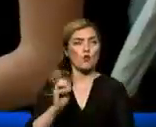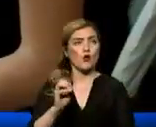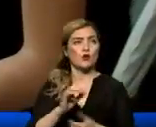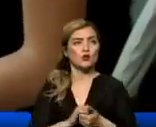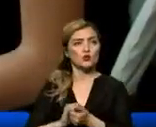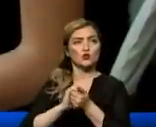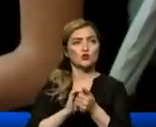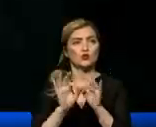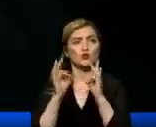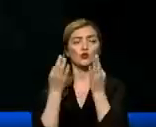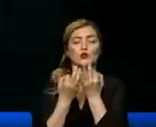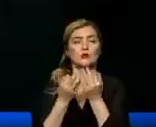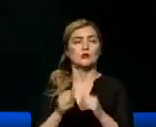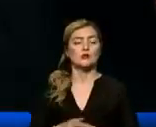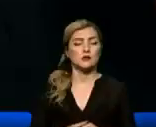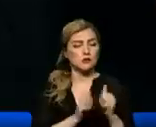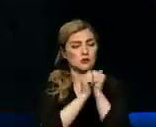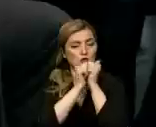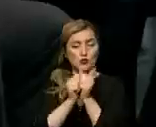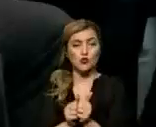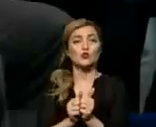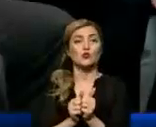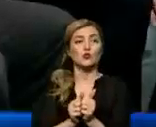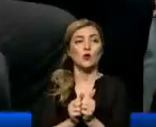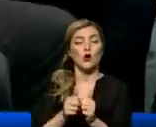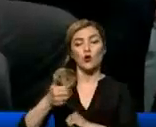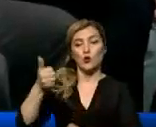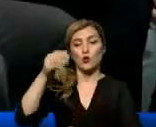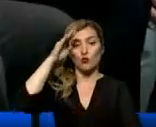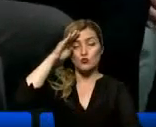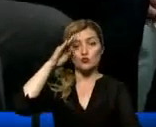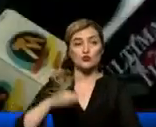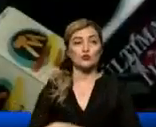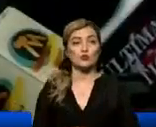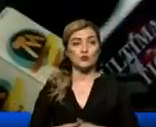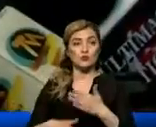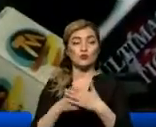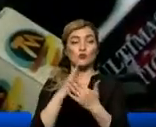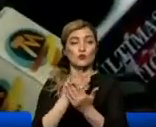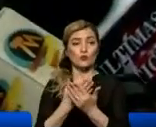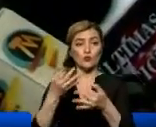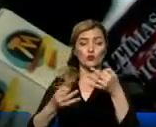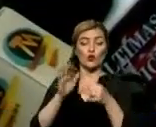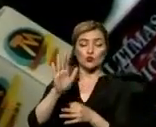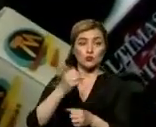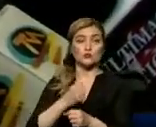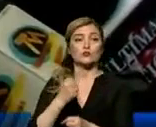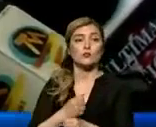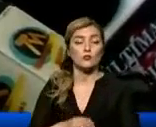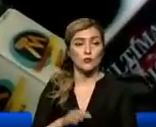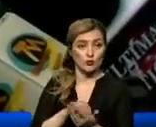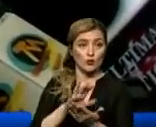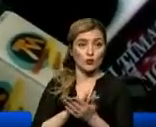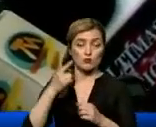familiares del fallecido llegó acompañada de la cúpula policial en todos los elementos para que la justicia haga su trabajo y